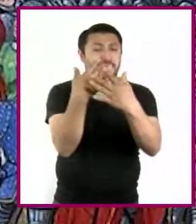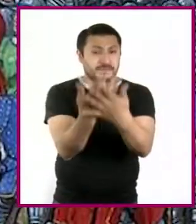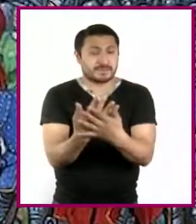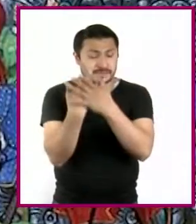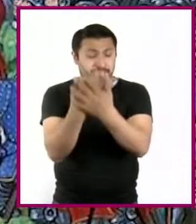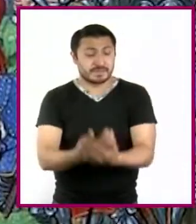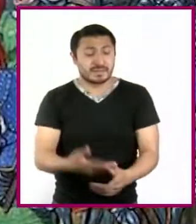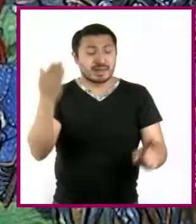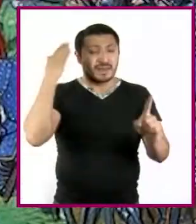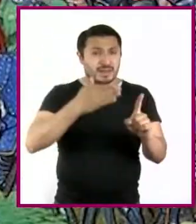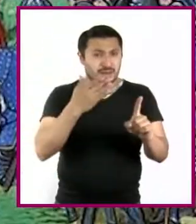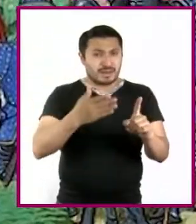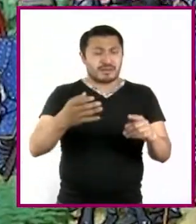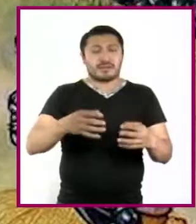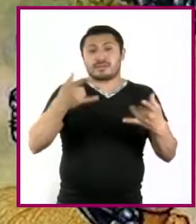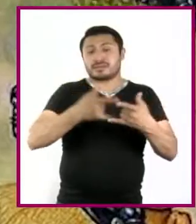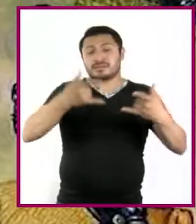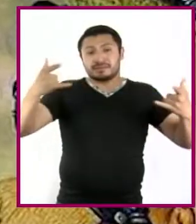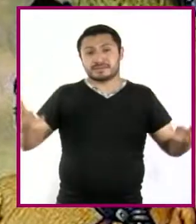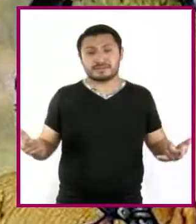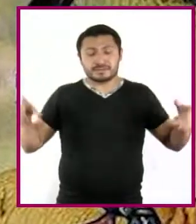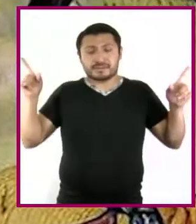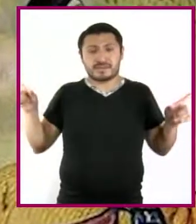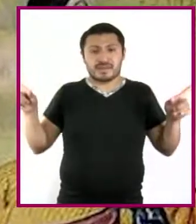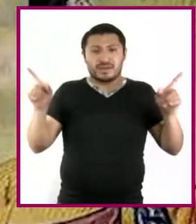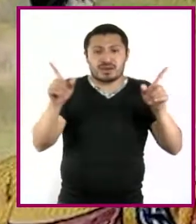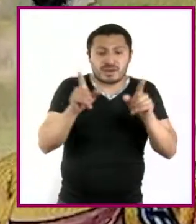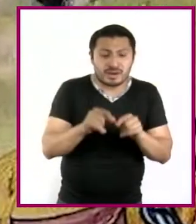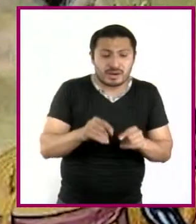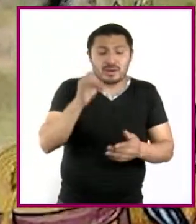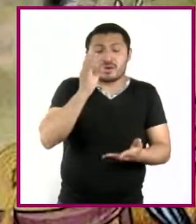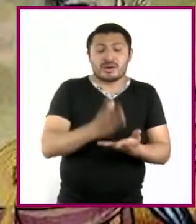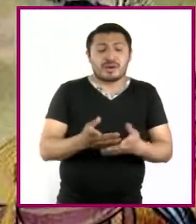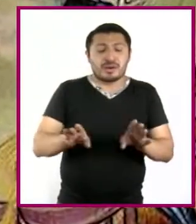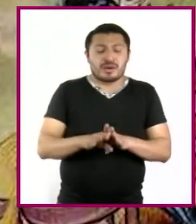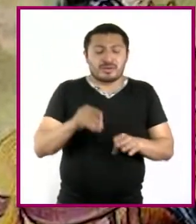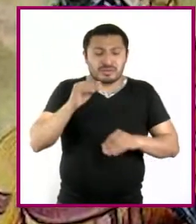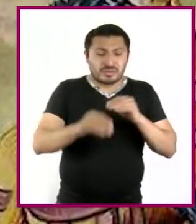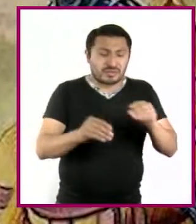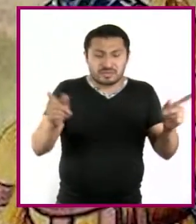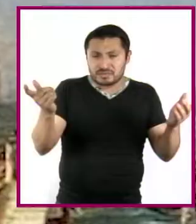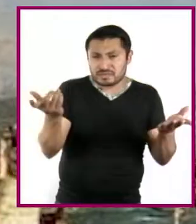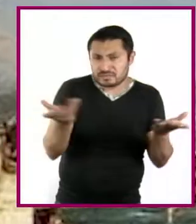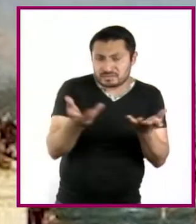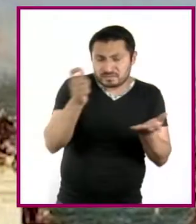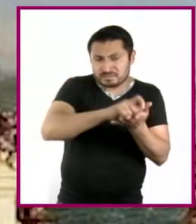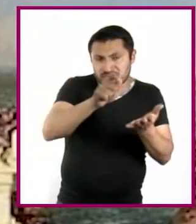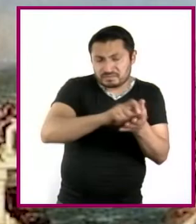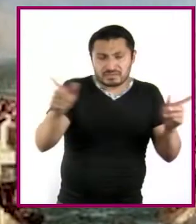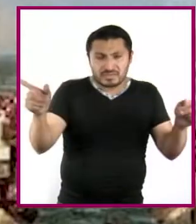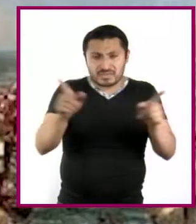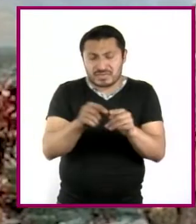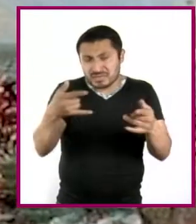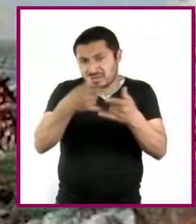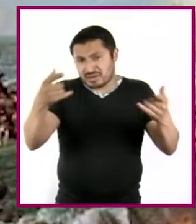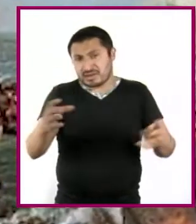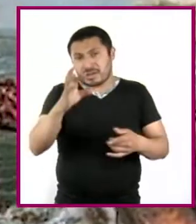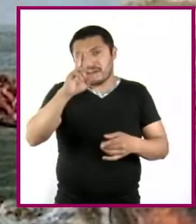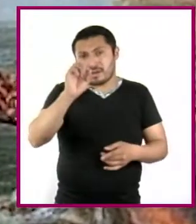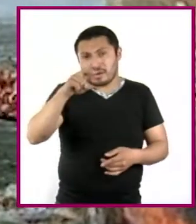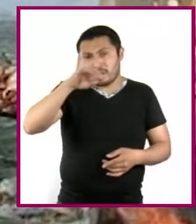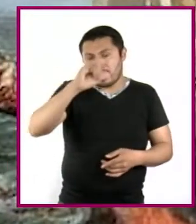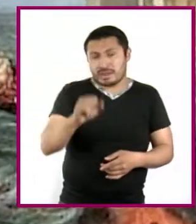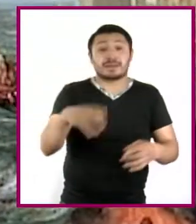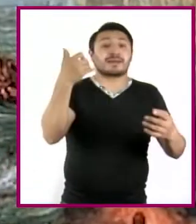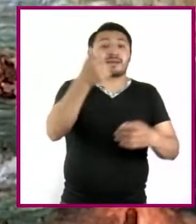Las pretensiones de la historia se redujeron a la mera confección de crónicas. Así, con la decadencia y